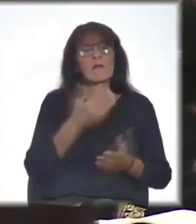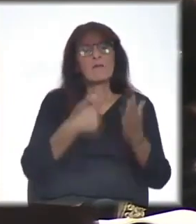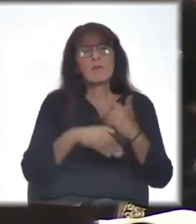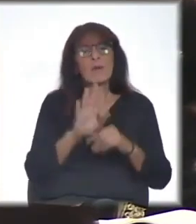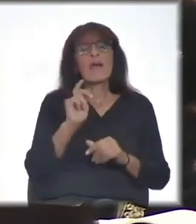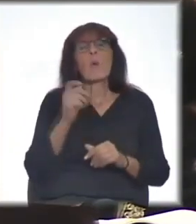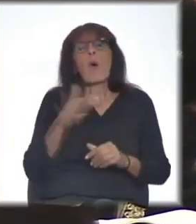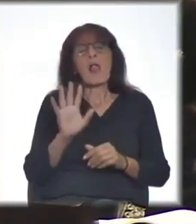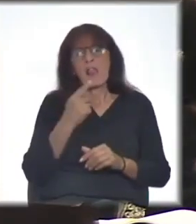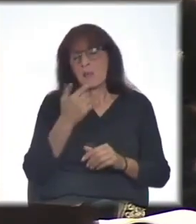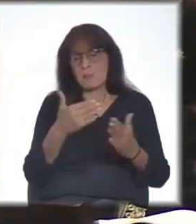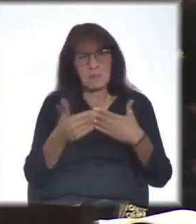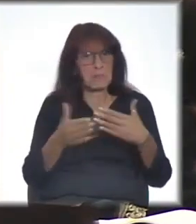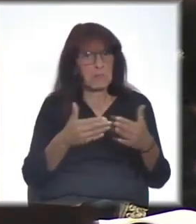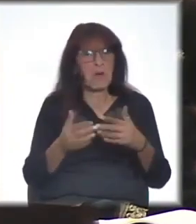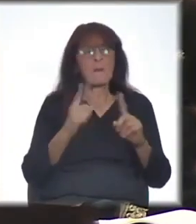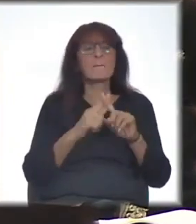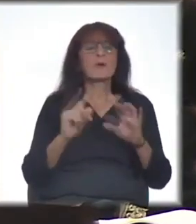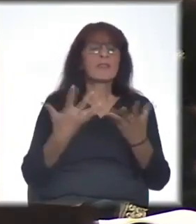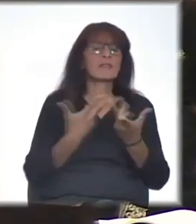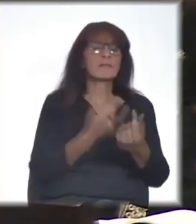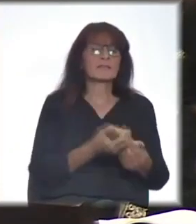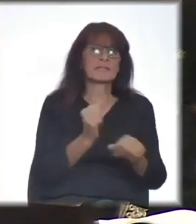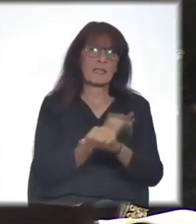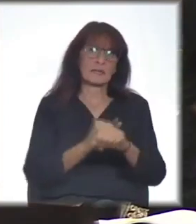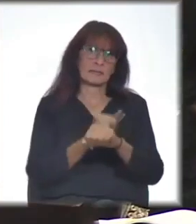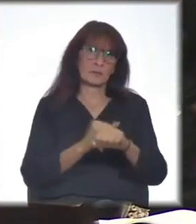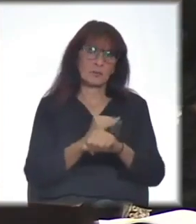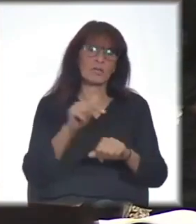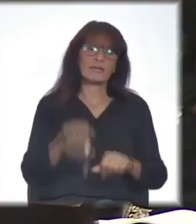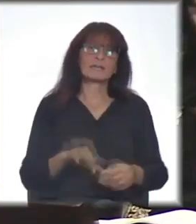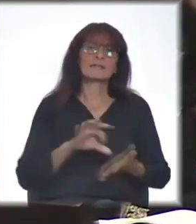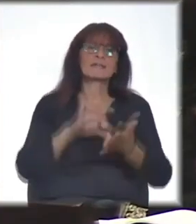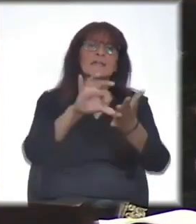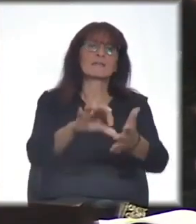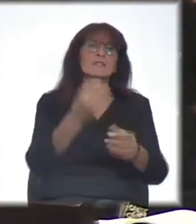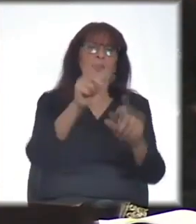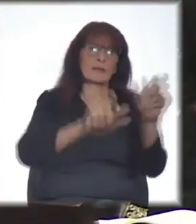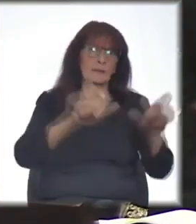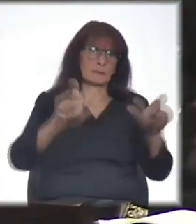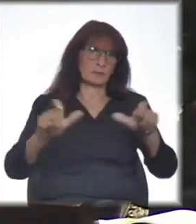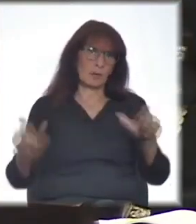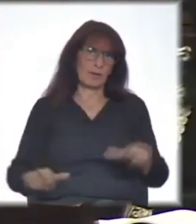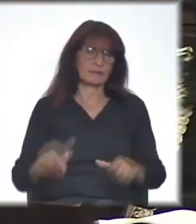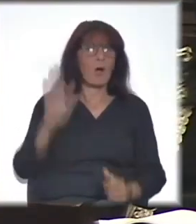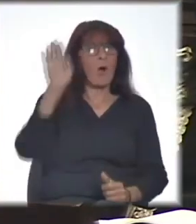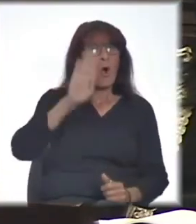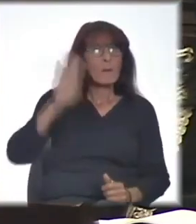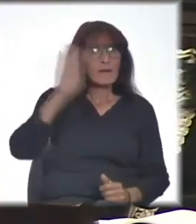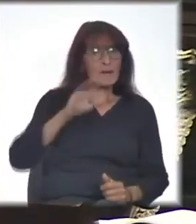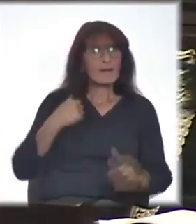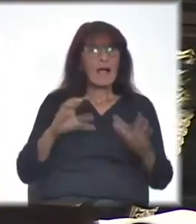fuere, por la defensa de las instituciones y que éstas estén al servicio del ciudadano. Homenajeamos desde